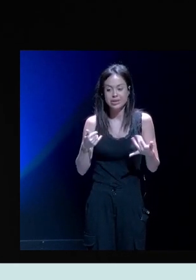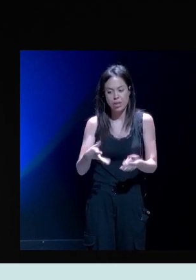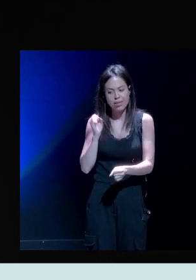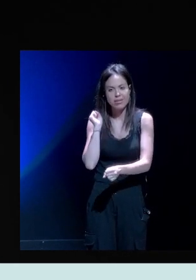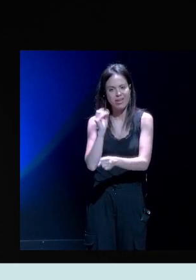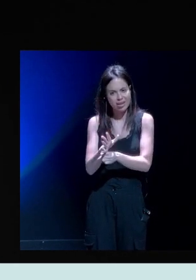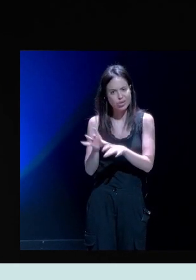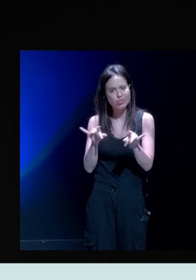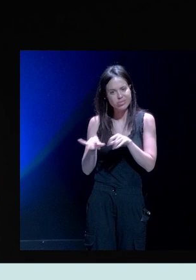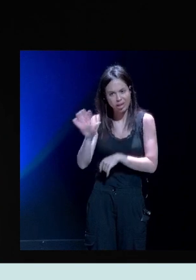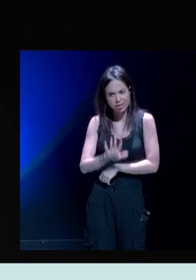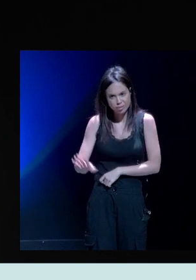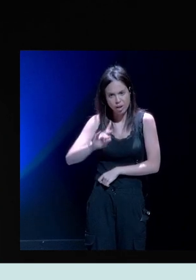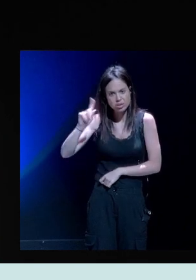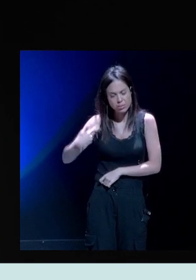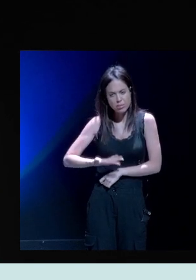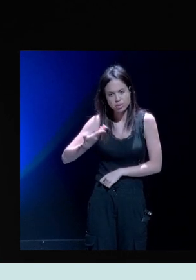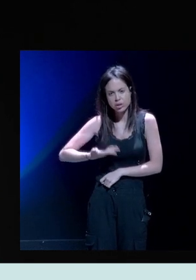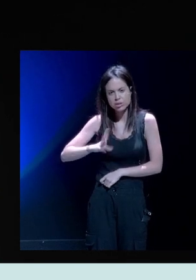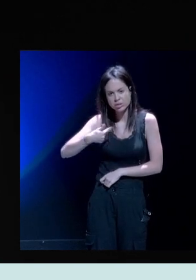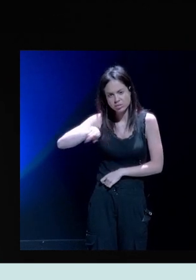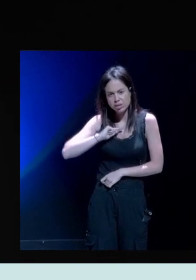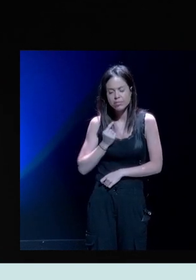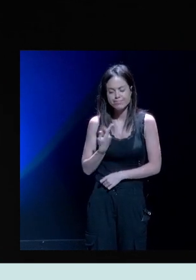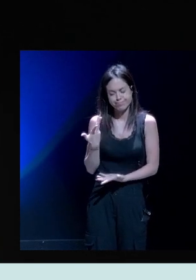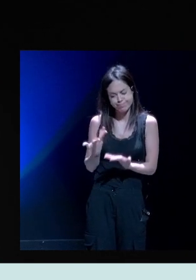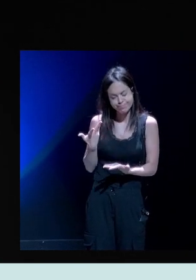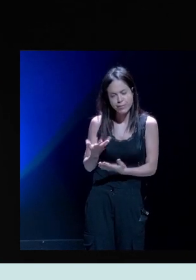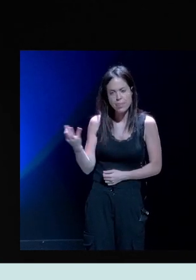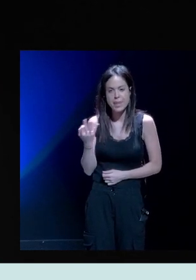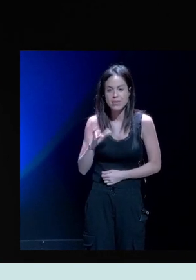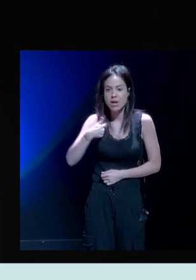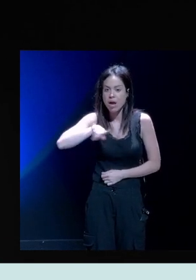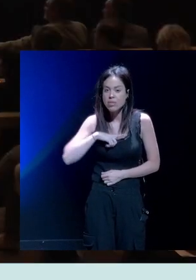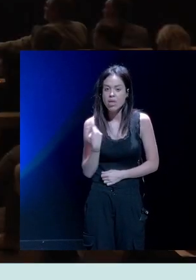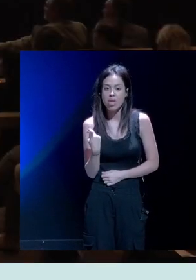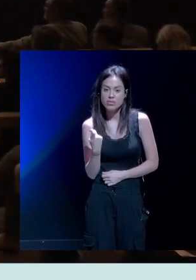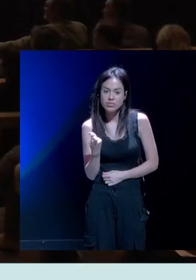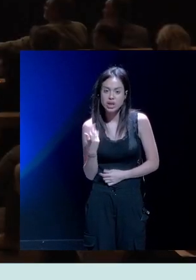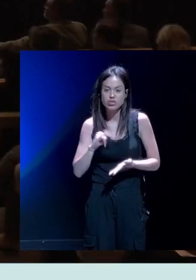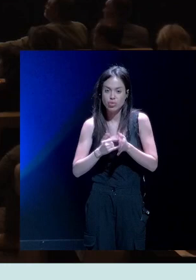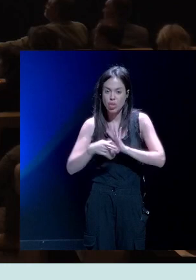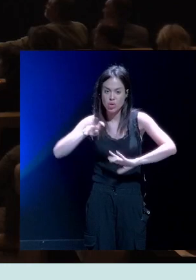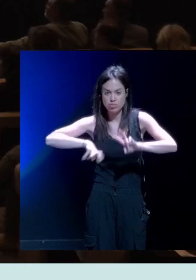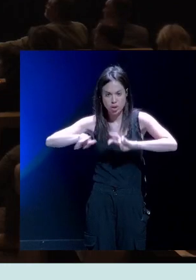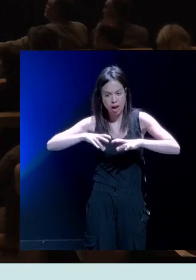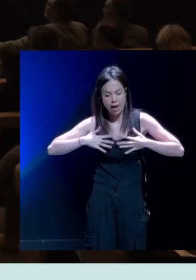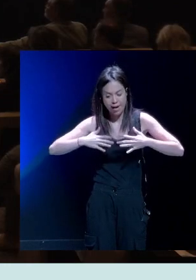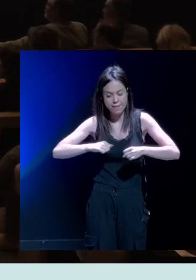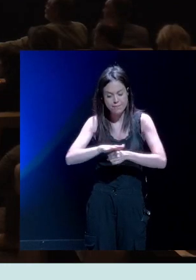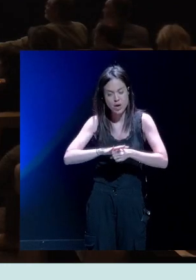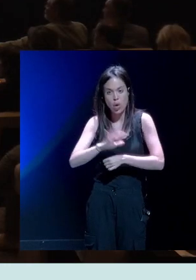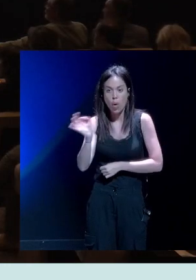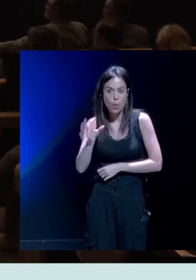territoriales son importantes y hay que tenerlos en cuenta. Y esto implica a veces buscar soluciones en el ámbito sanitario o